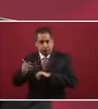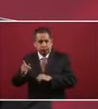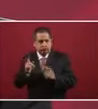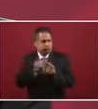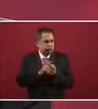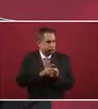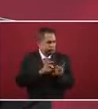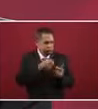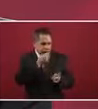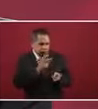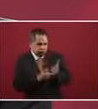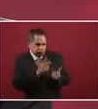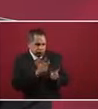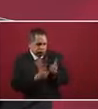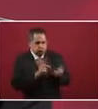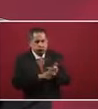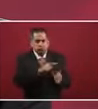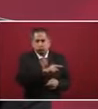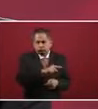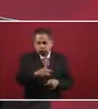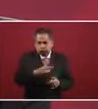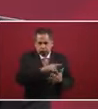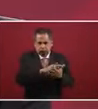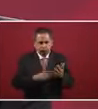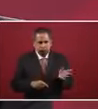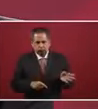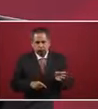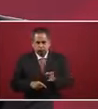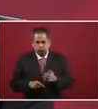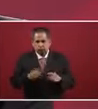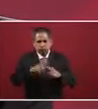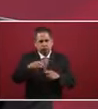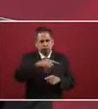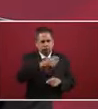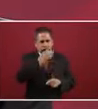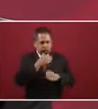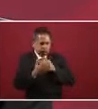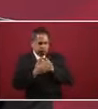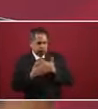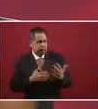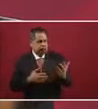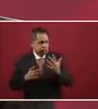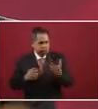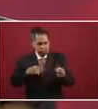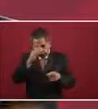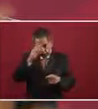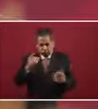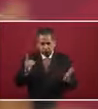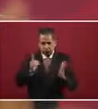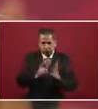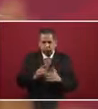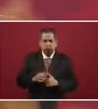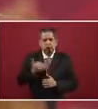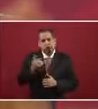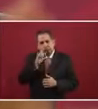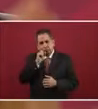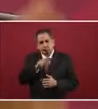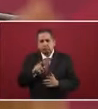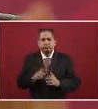entreviste con quienes ustedes lo consideren. Gracias. Y de